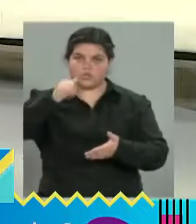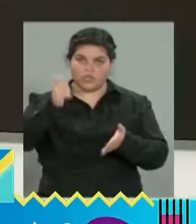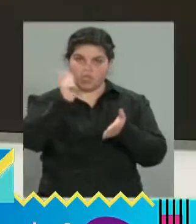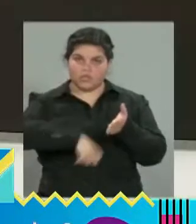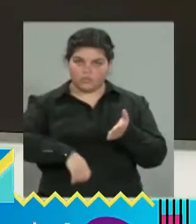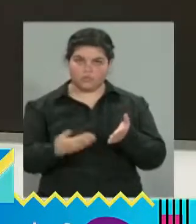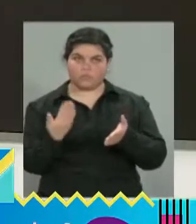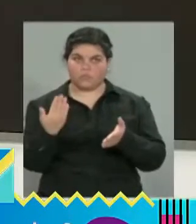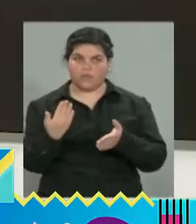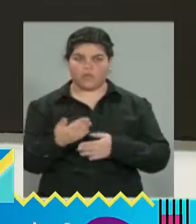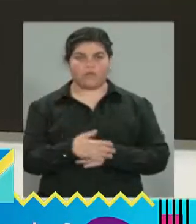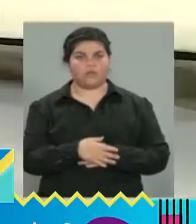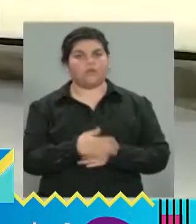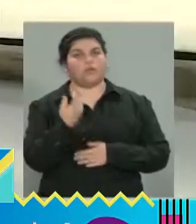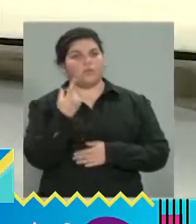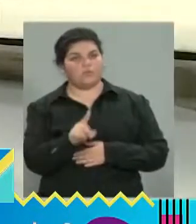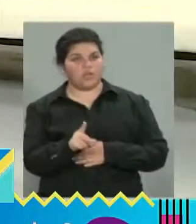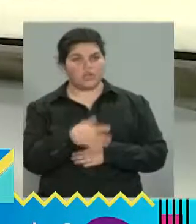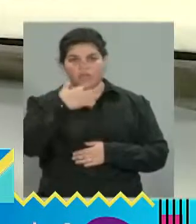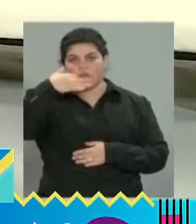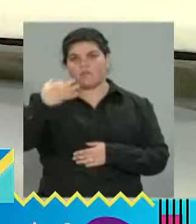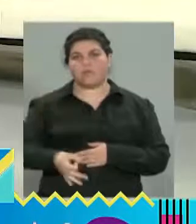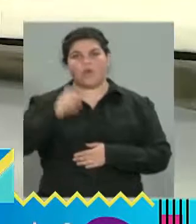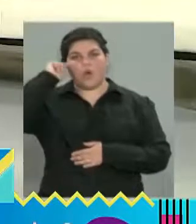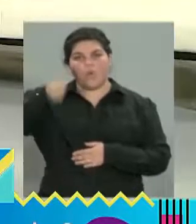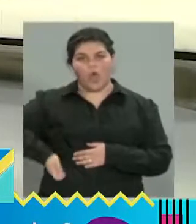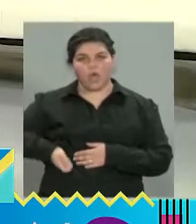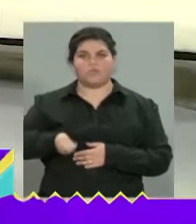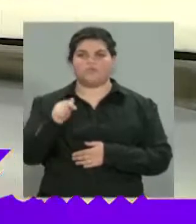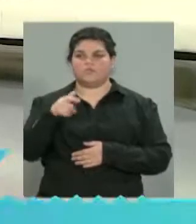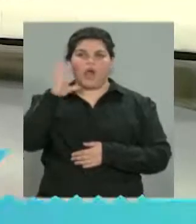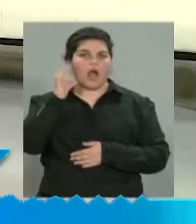Pero no han habido casos así de discreción de un juez o que tengan